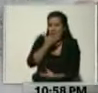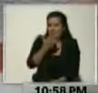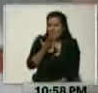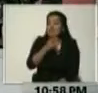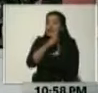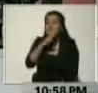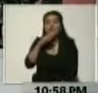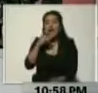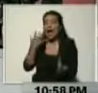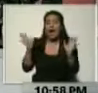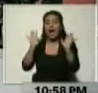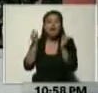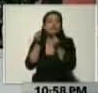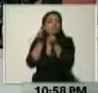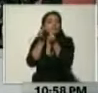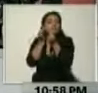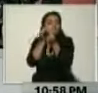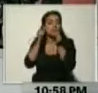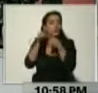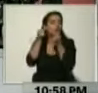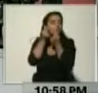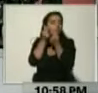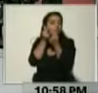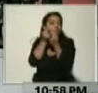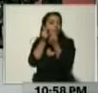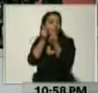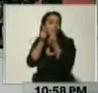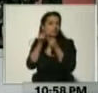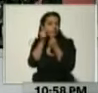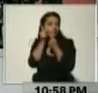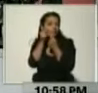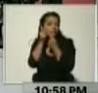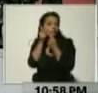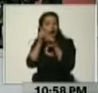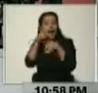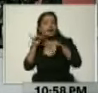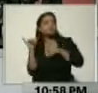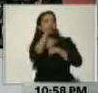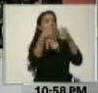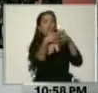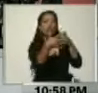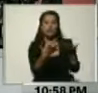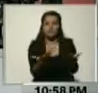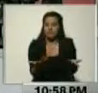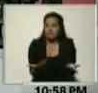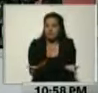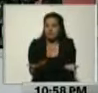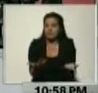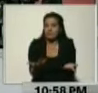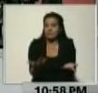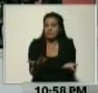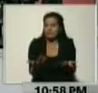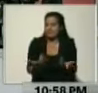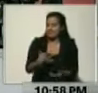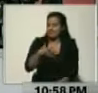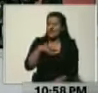Una espinilla que le salió producto de una cámara, ¿cómo se llama esa? Que se meten para